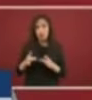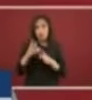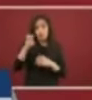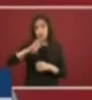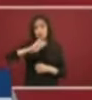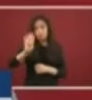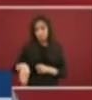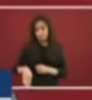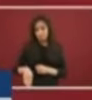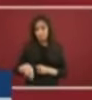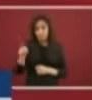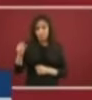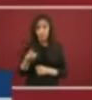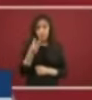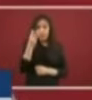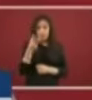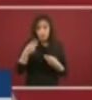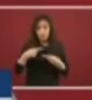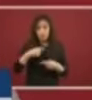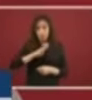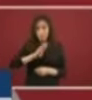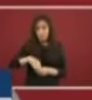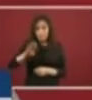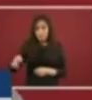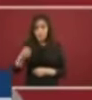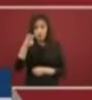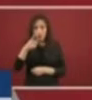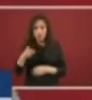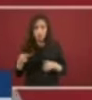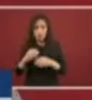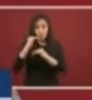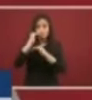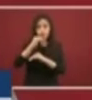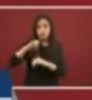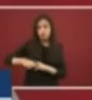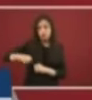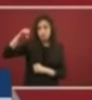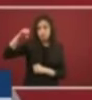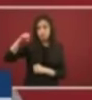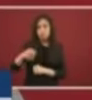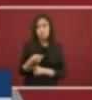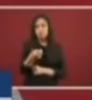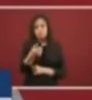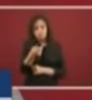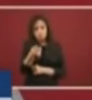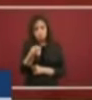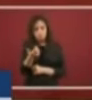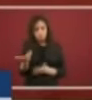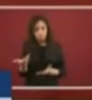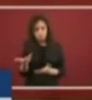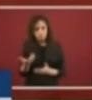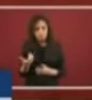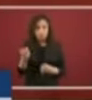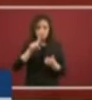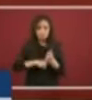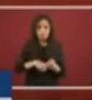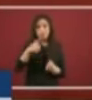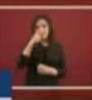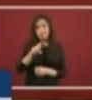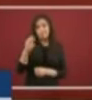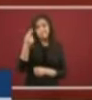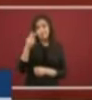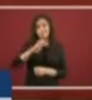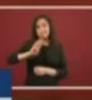insumos, pero que quisiéramos ver que las personas, la gente, todos, mantener esta sana distancia y